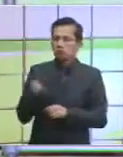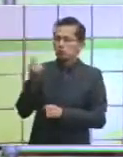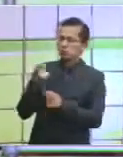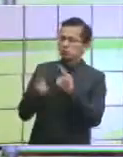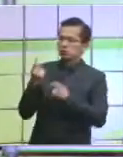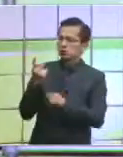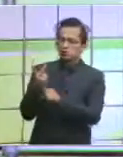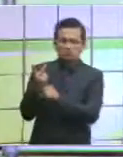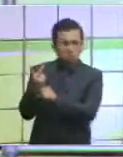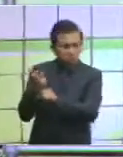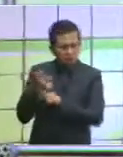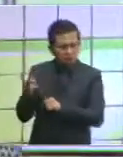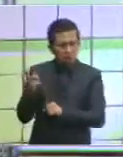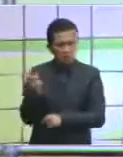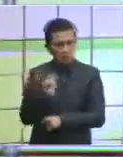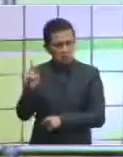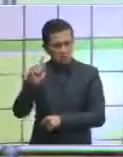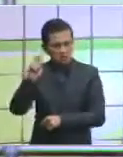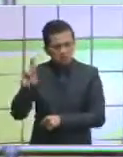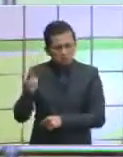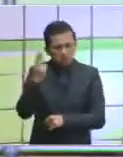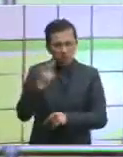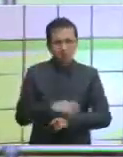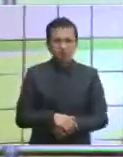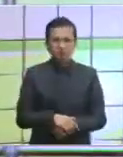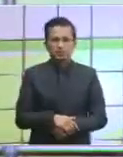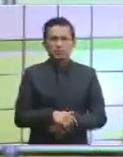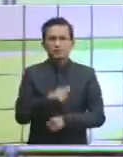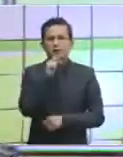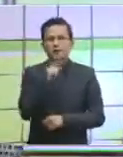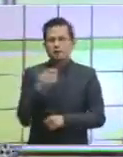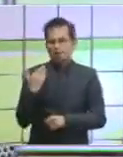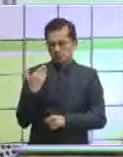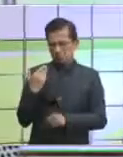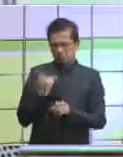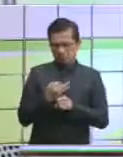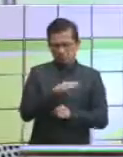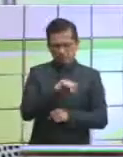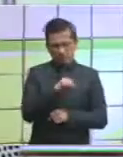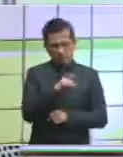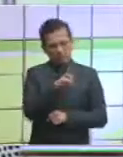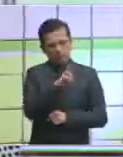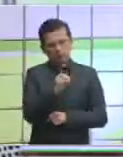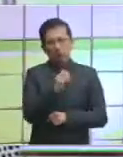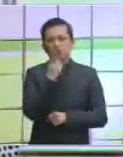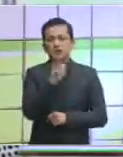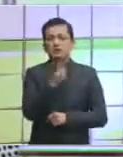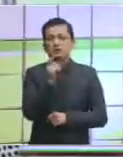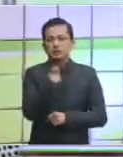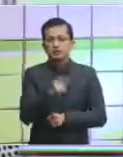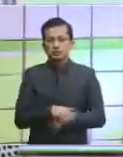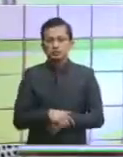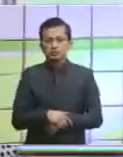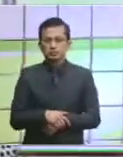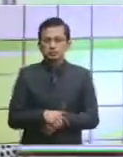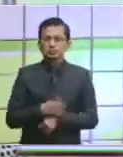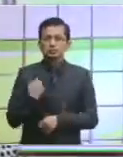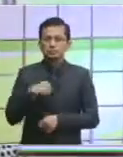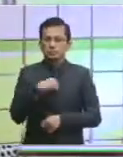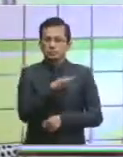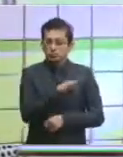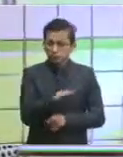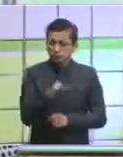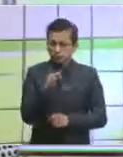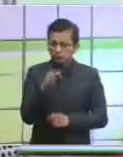planteaba ahorita el ministro es un punto muy importante finalmente podemos hablar y podemos aspirar a una